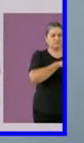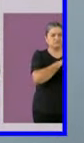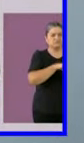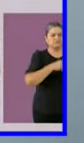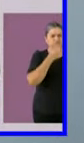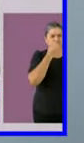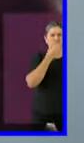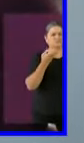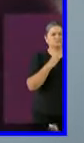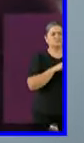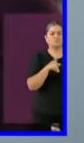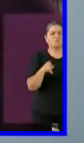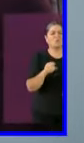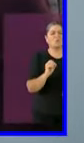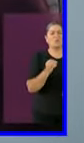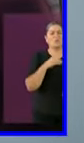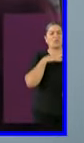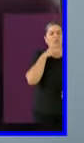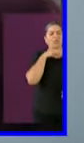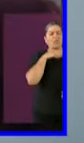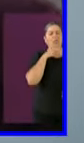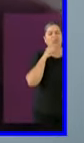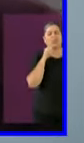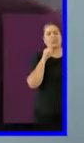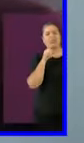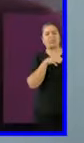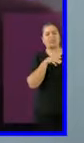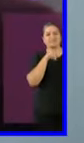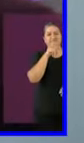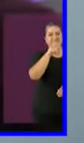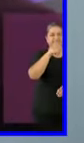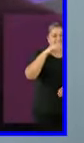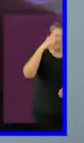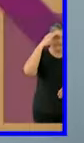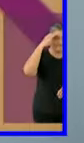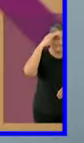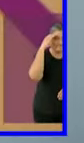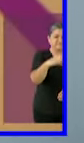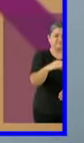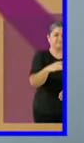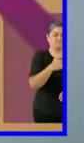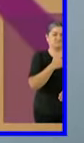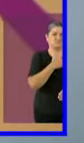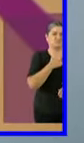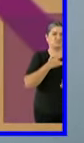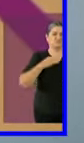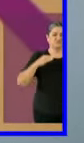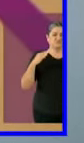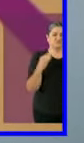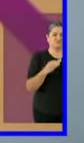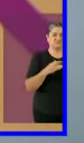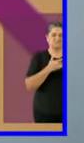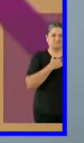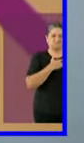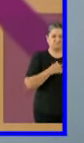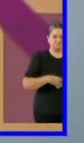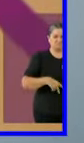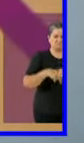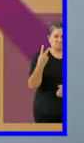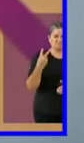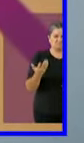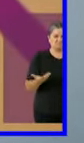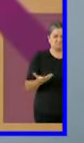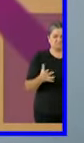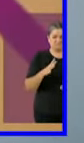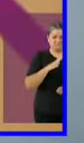este efecto Movimiento Ciudadano, que igualmente lo vimos en la jefatura de gobierno en el primer debate, en el que pareciera su oportunidad para darse a